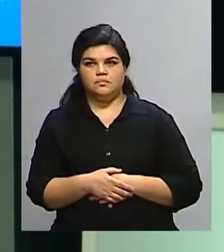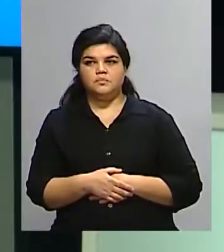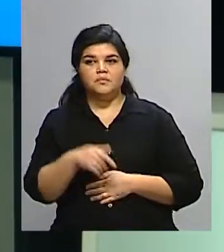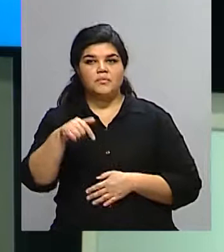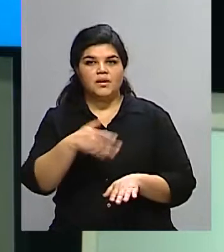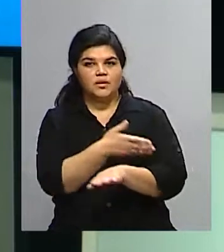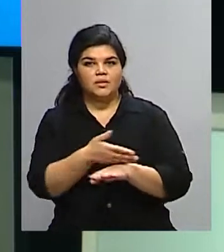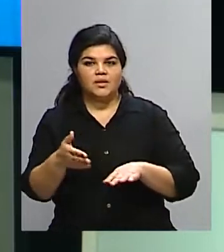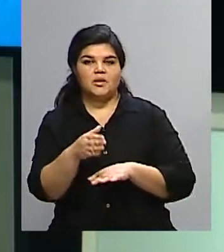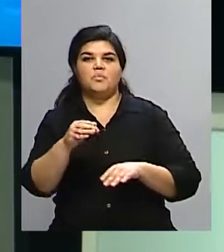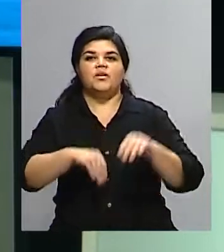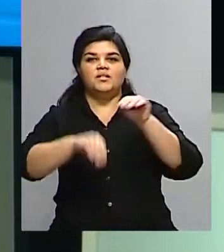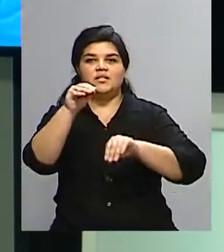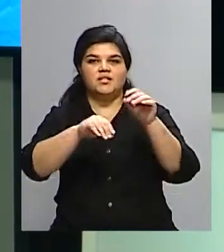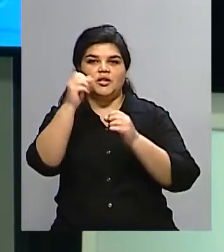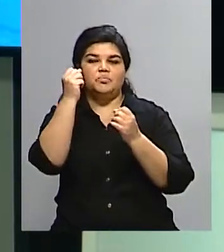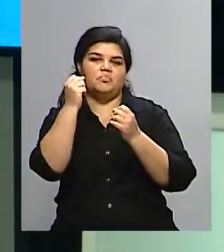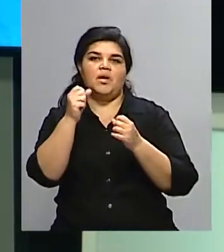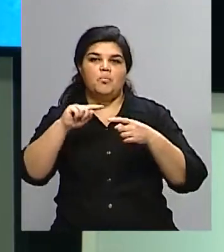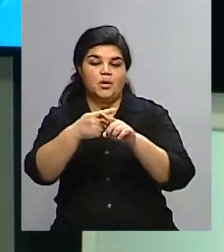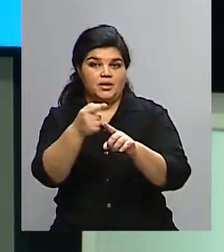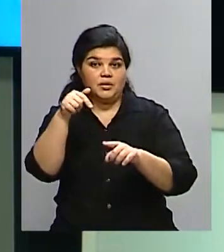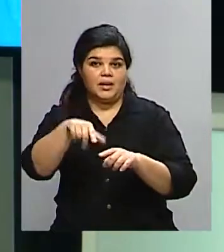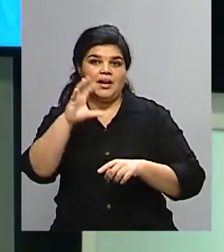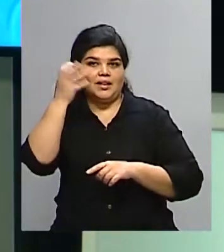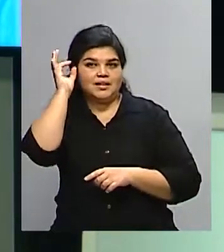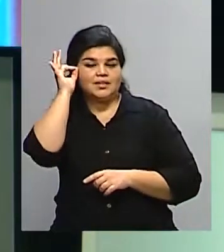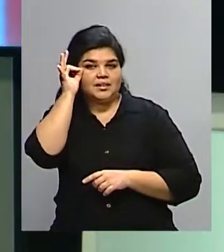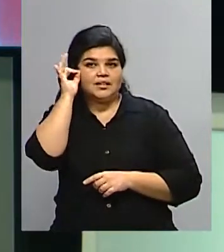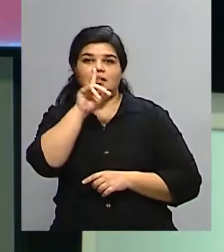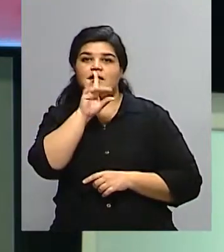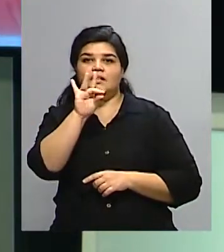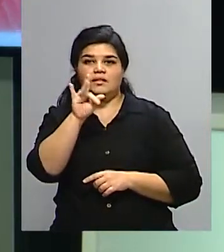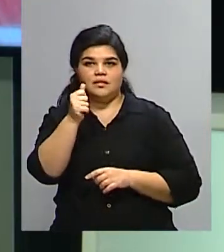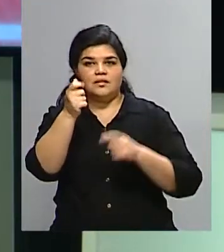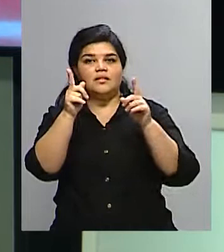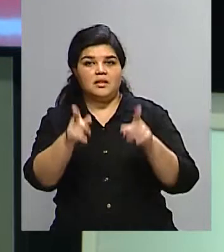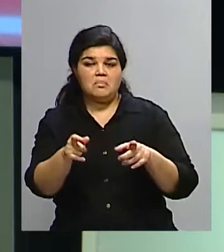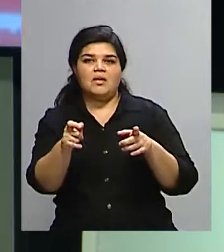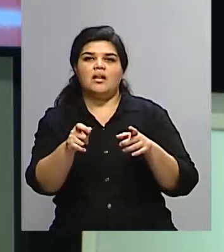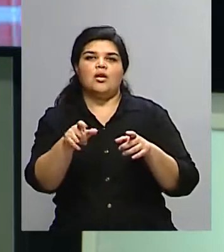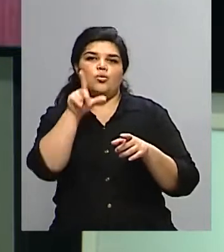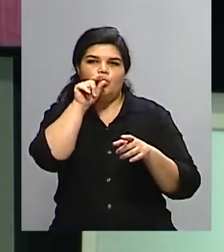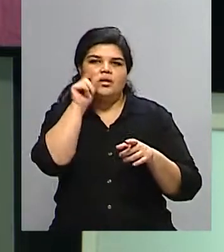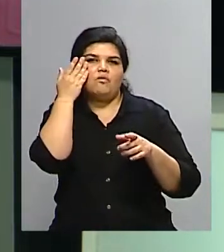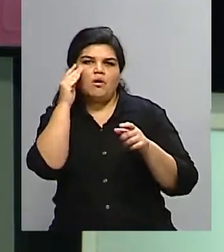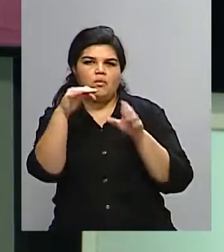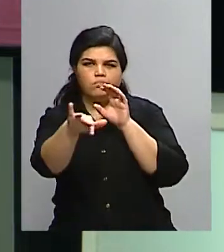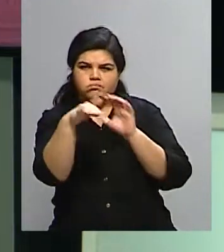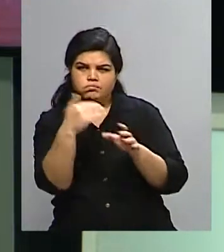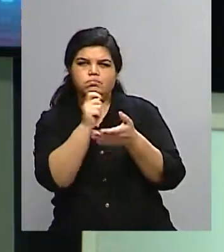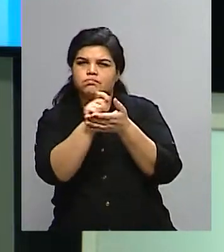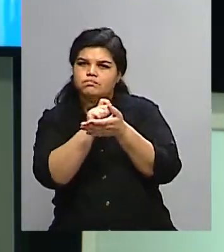Estamos en Chat Político aquí en el 30 de la TDA. Recuerden que estamos en las redes sociales, que pueden escribirnos y por ahí hacernos llegar sus